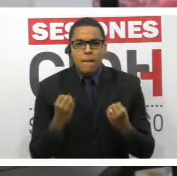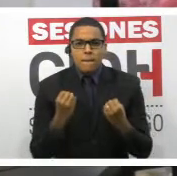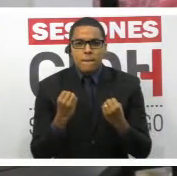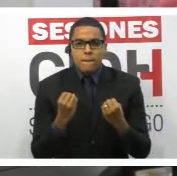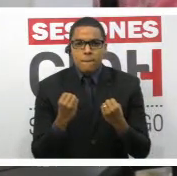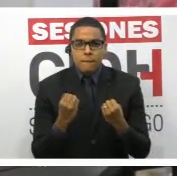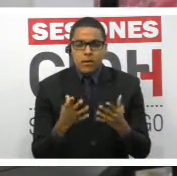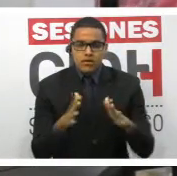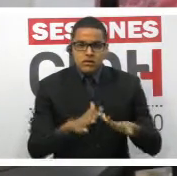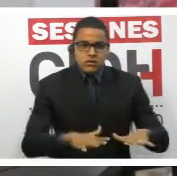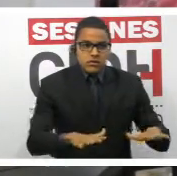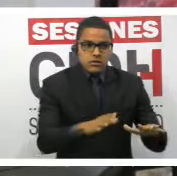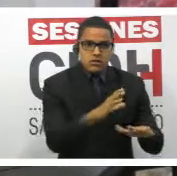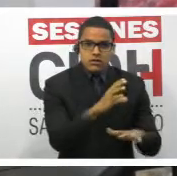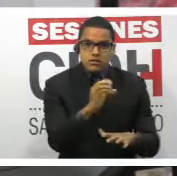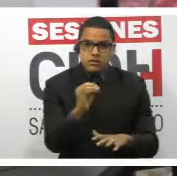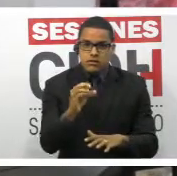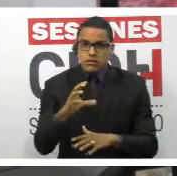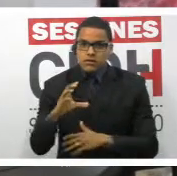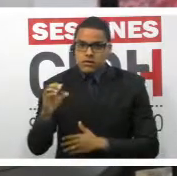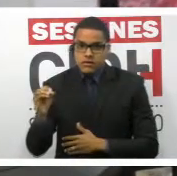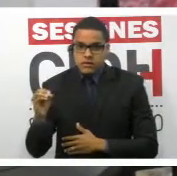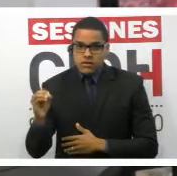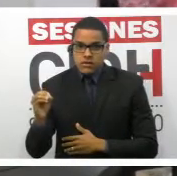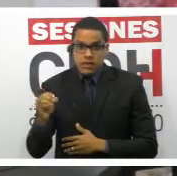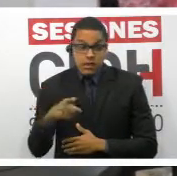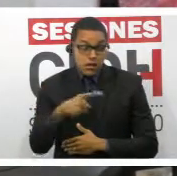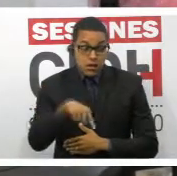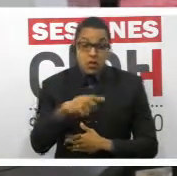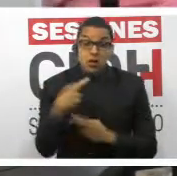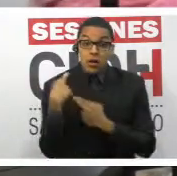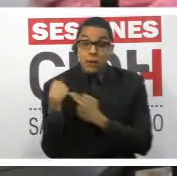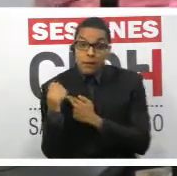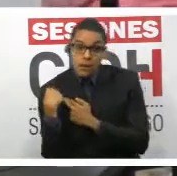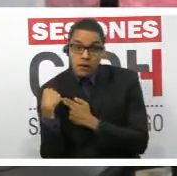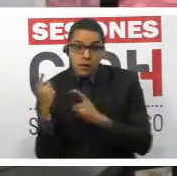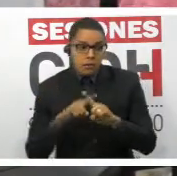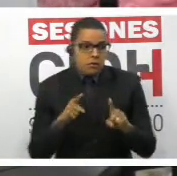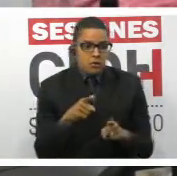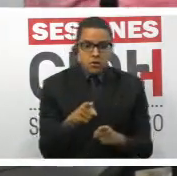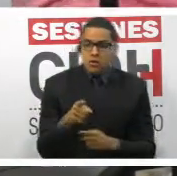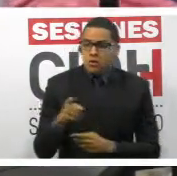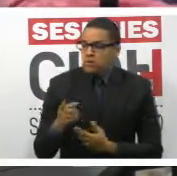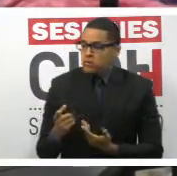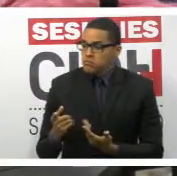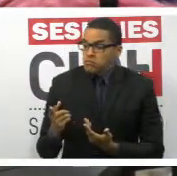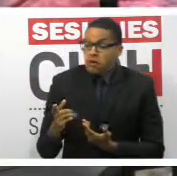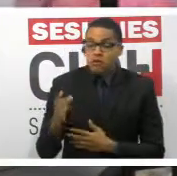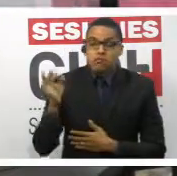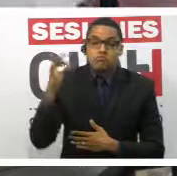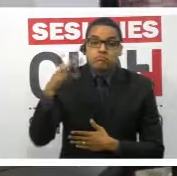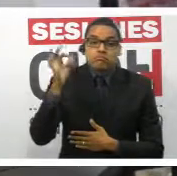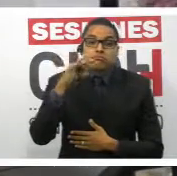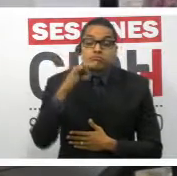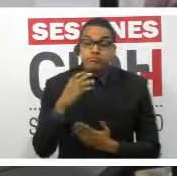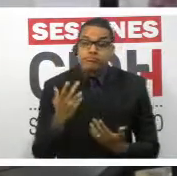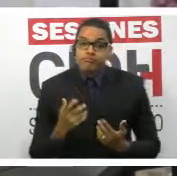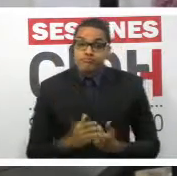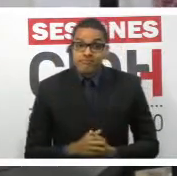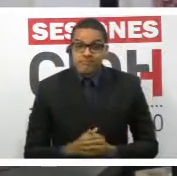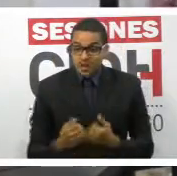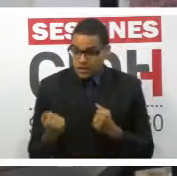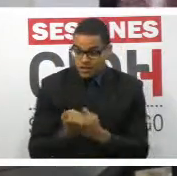involucrados y que tienen la responsabilidad no lo ven como tal no lo ven como tal en el sentido de que no hay